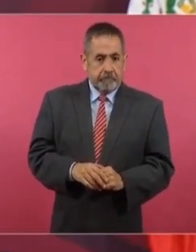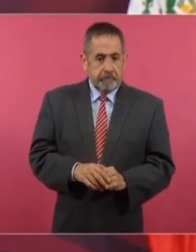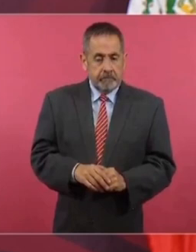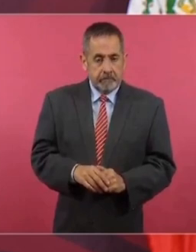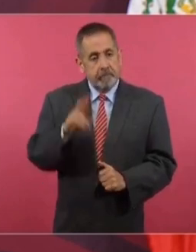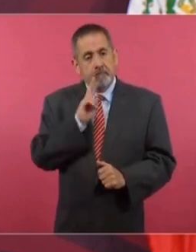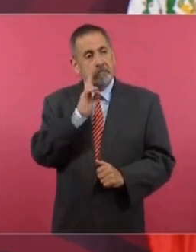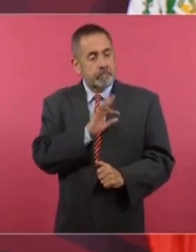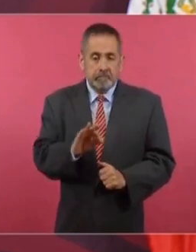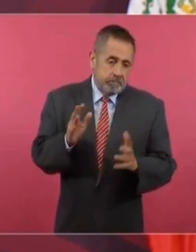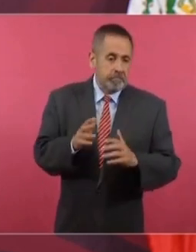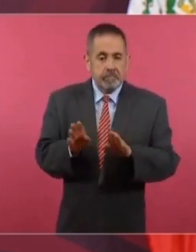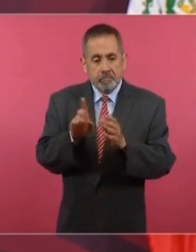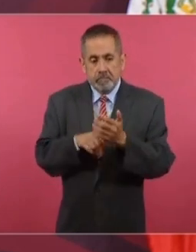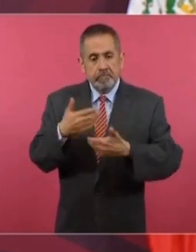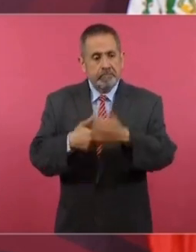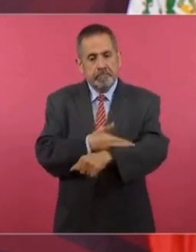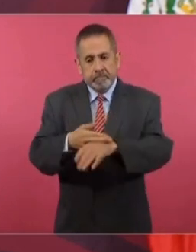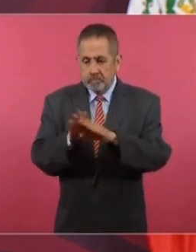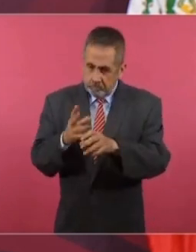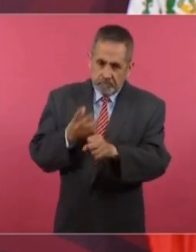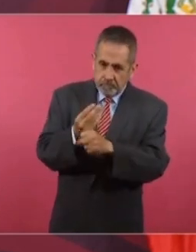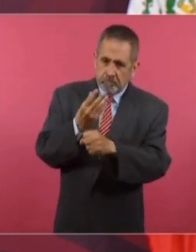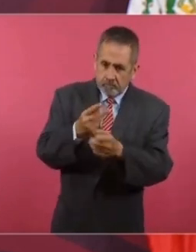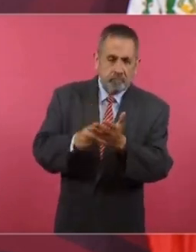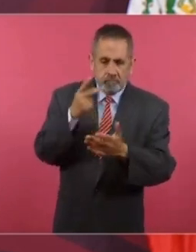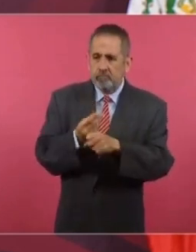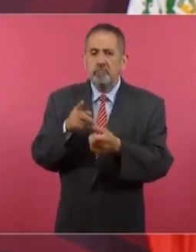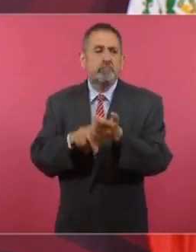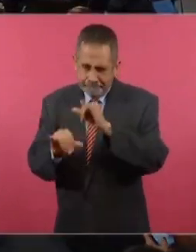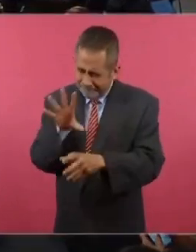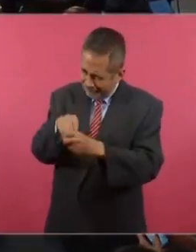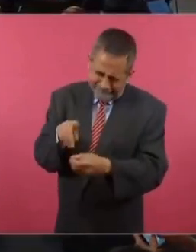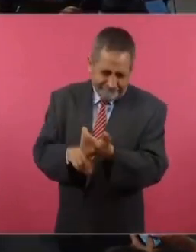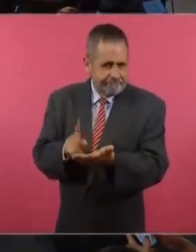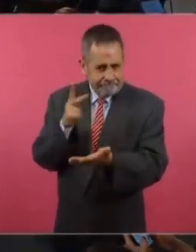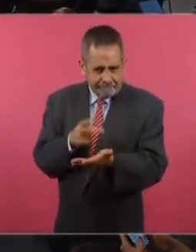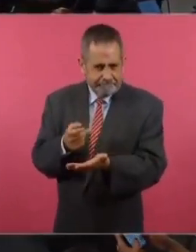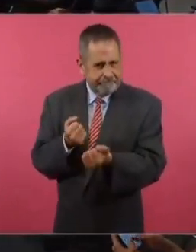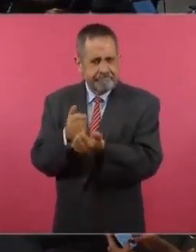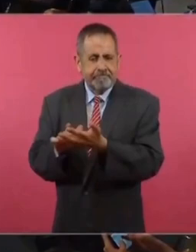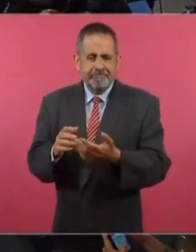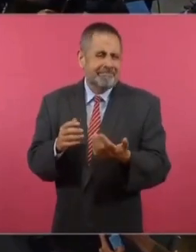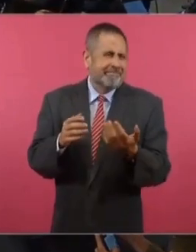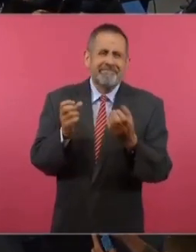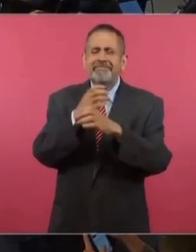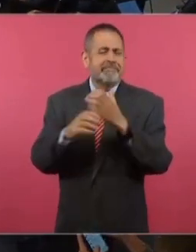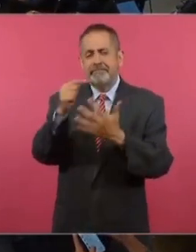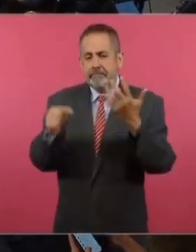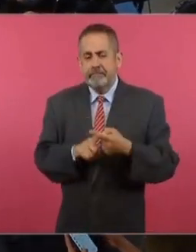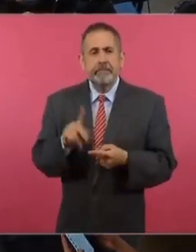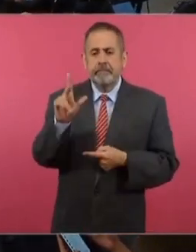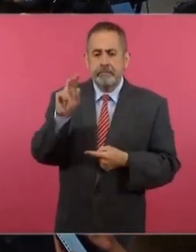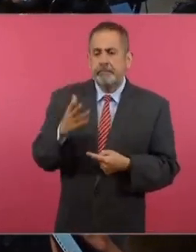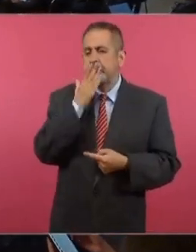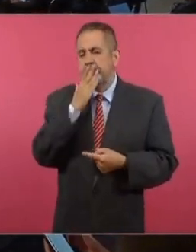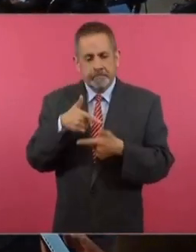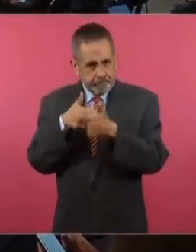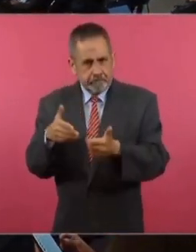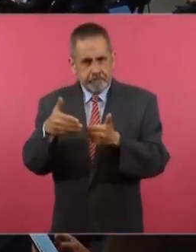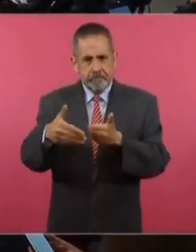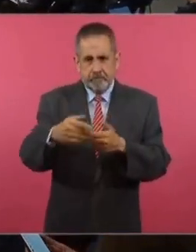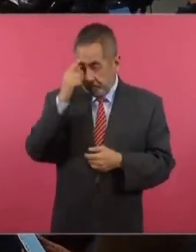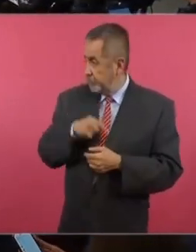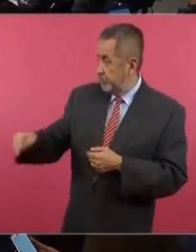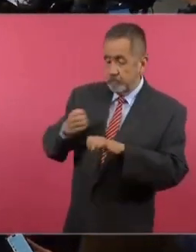a ver si es posible empezar a rehabilitar toda la industria petroquímica y muchas otras cosas el plan Sonora y